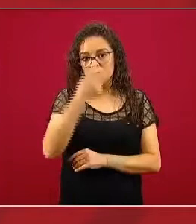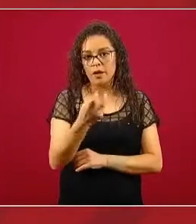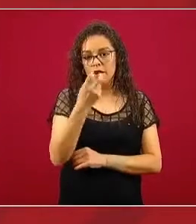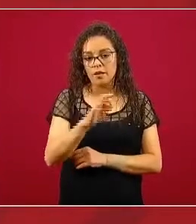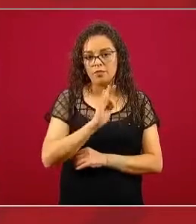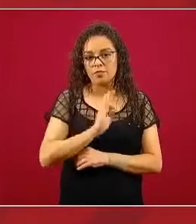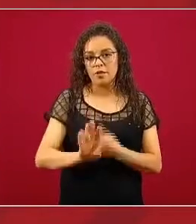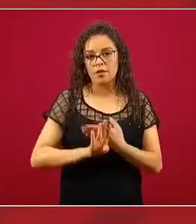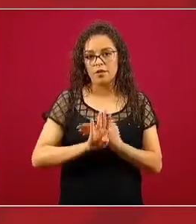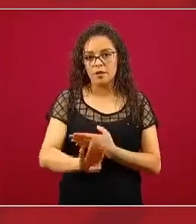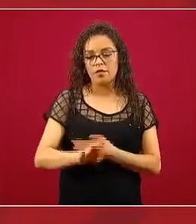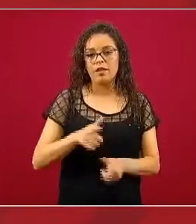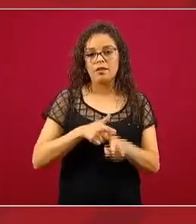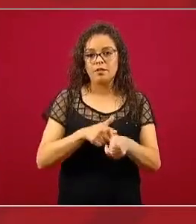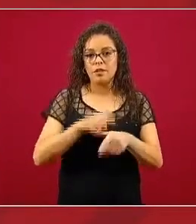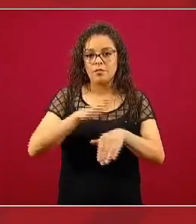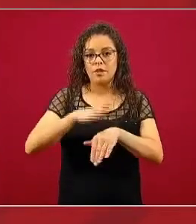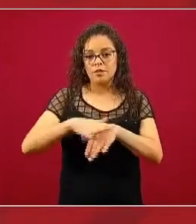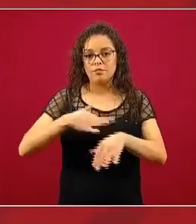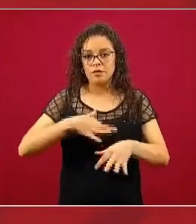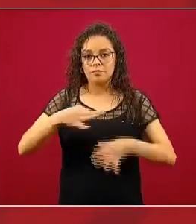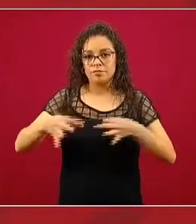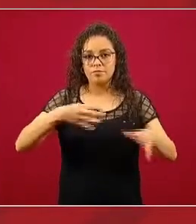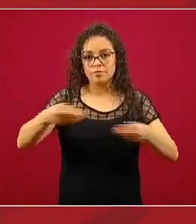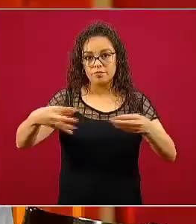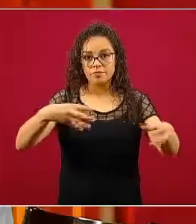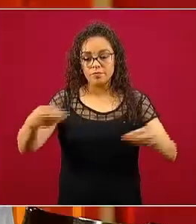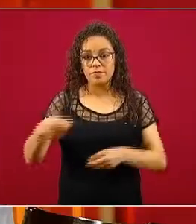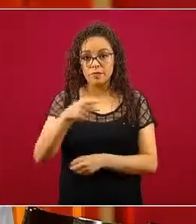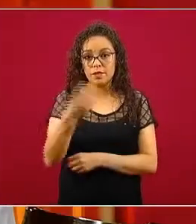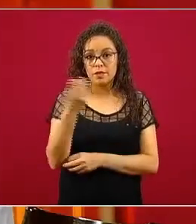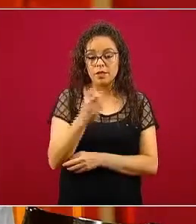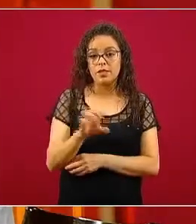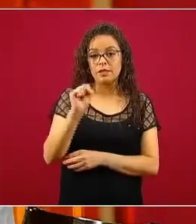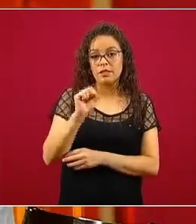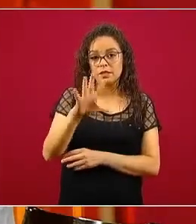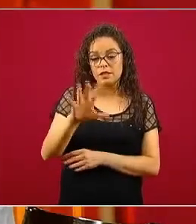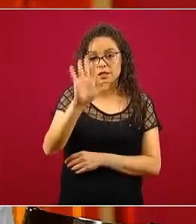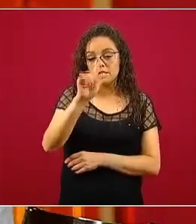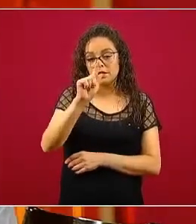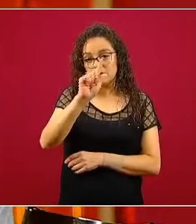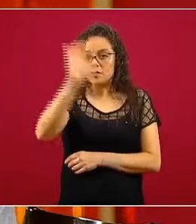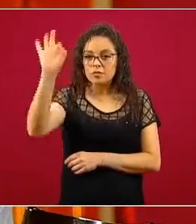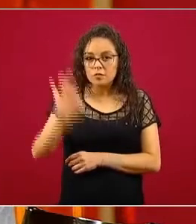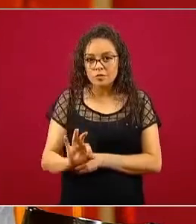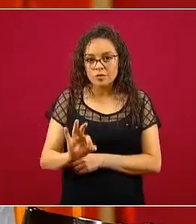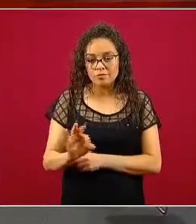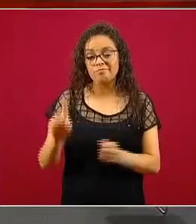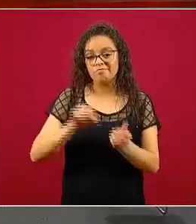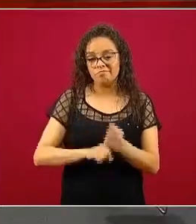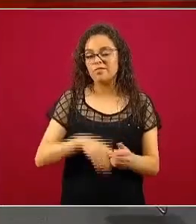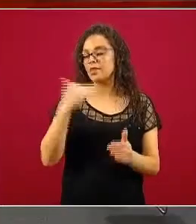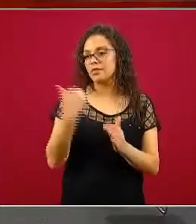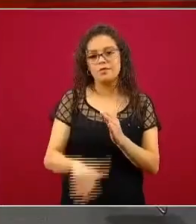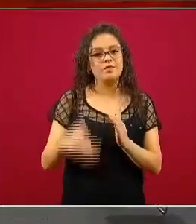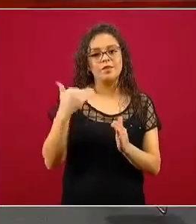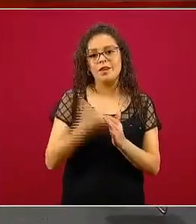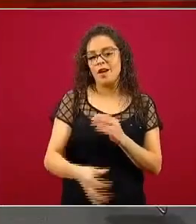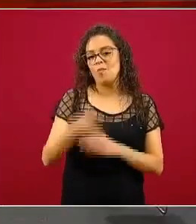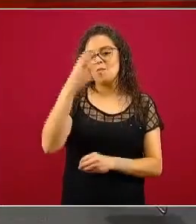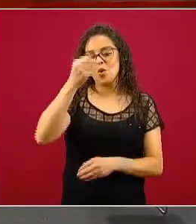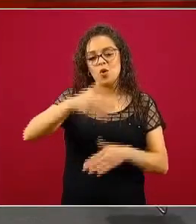transmisión, y esta necesita ser de 65 a 70%. Entonces nos falta todavía mucho. Y una pregunta que